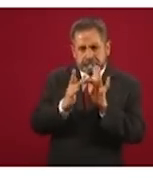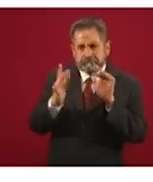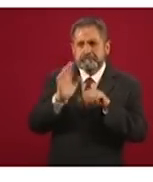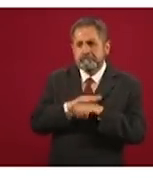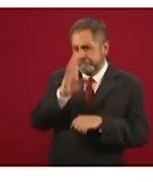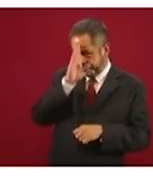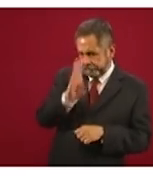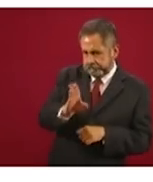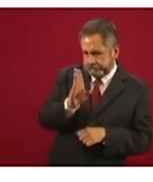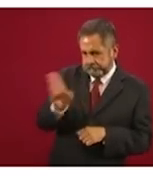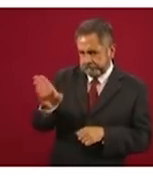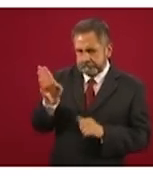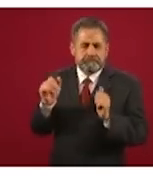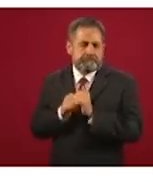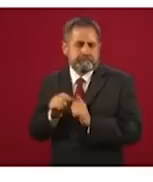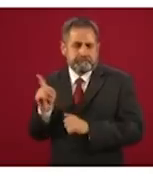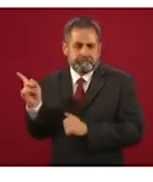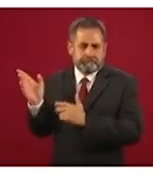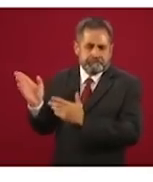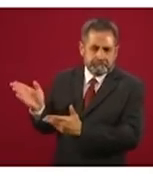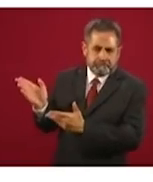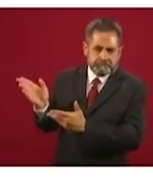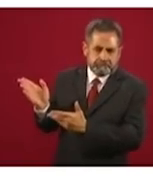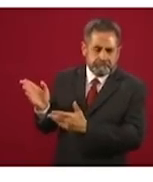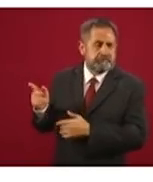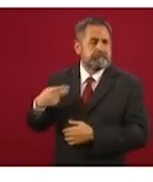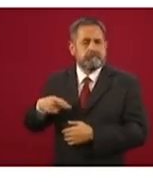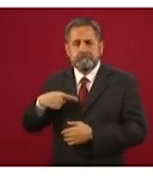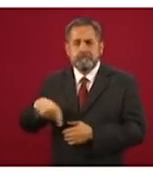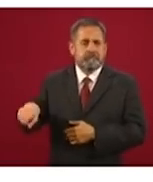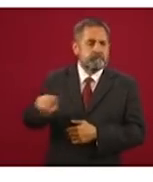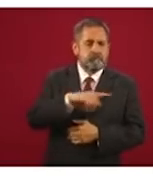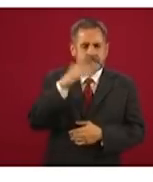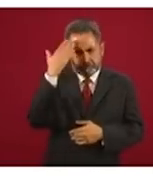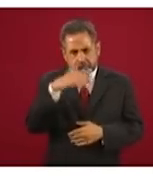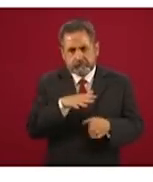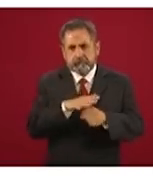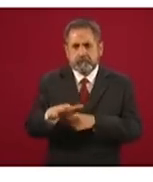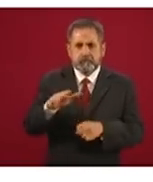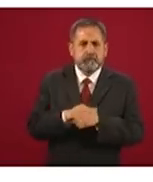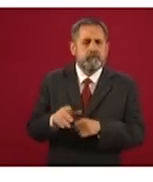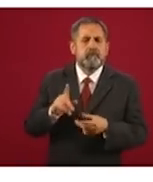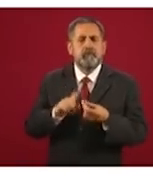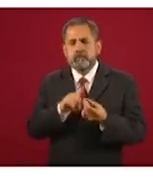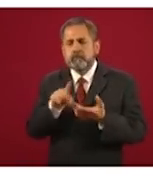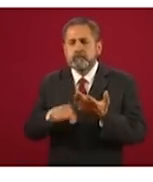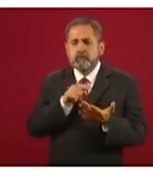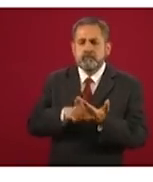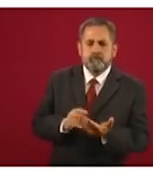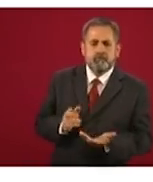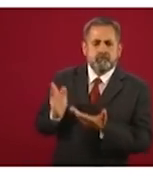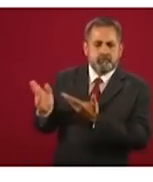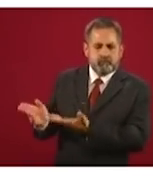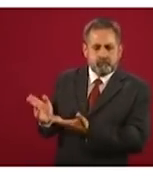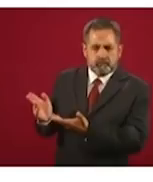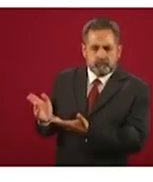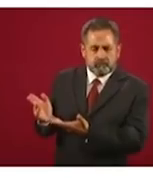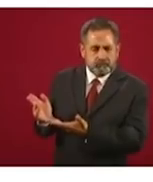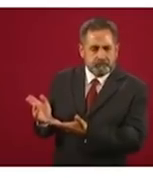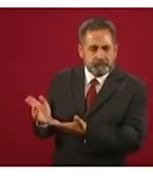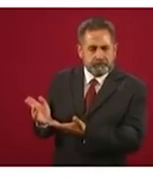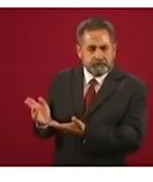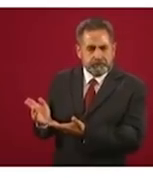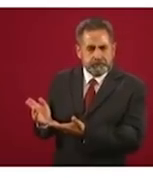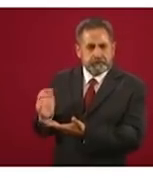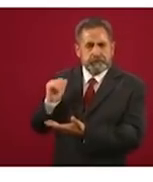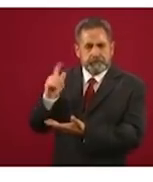eficiente, directamente sepa los derechohabientes de estas tres instituciones de seguridad social. Aquí están los números donde